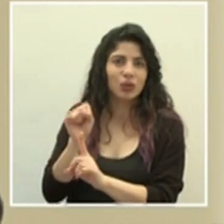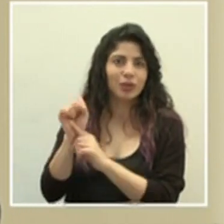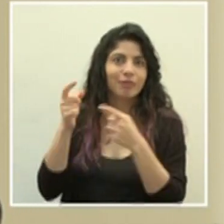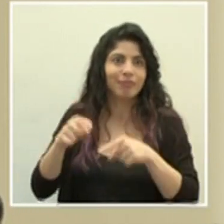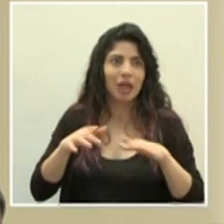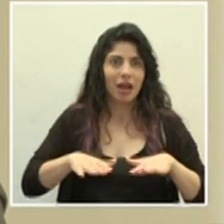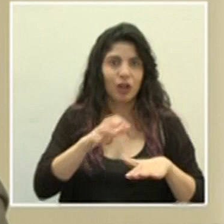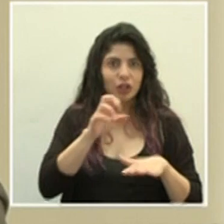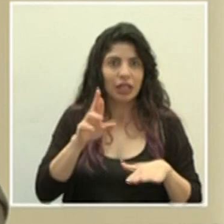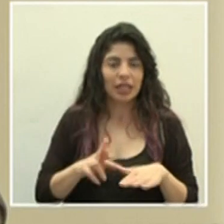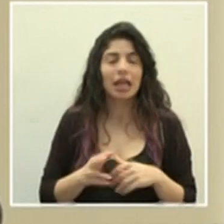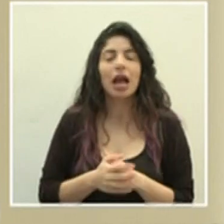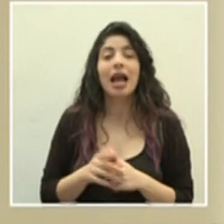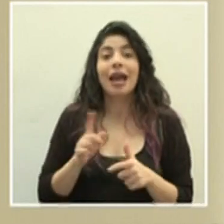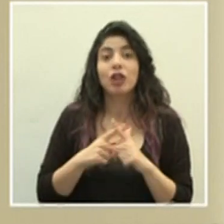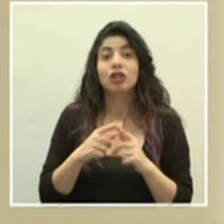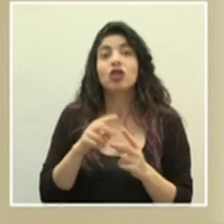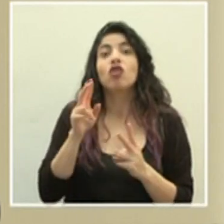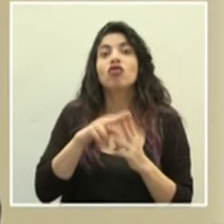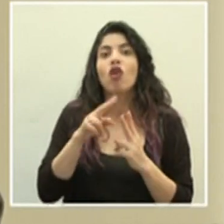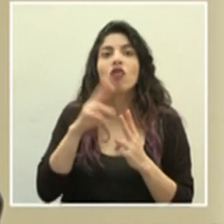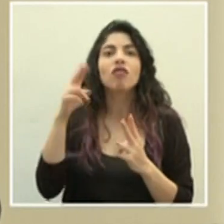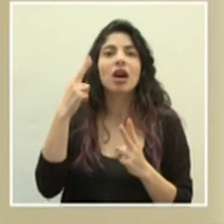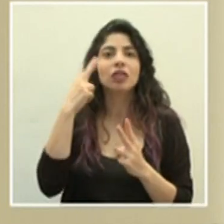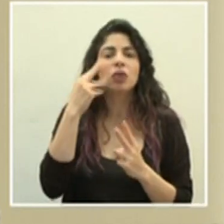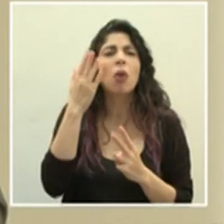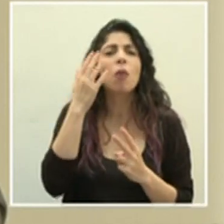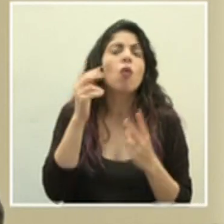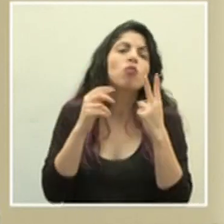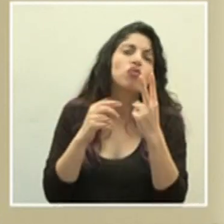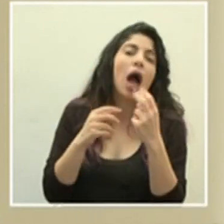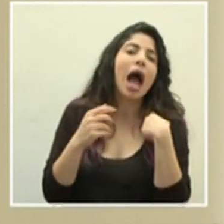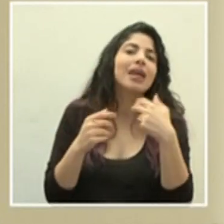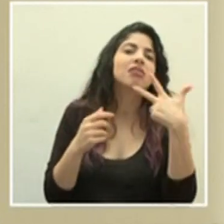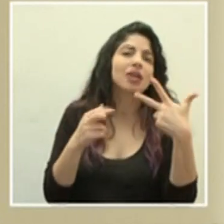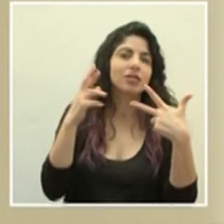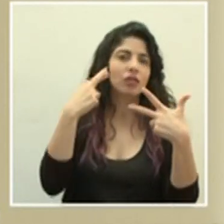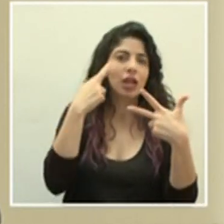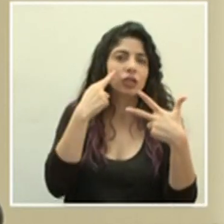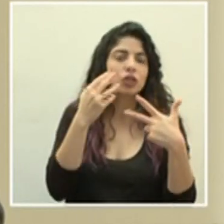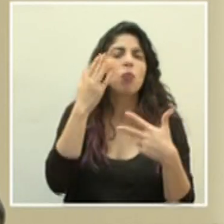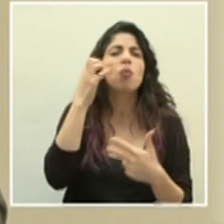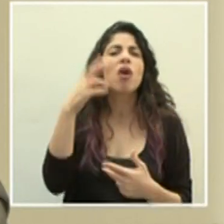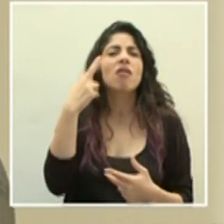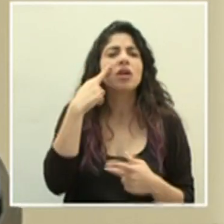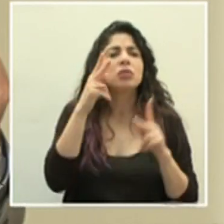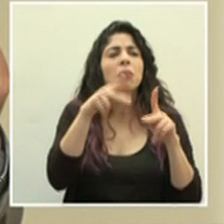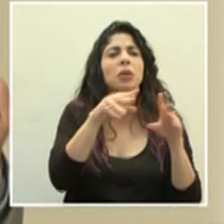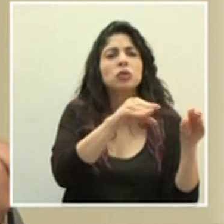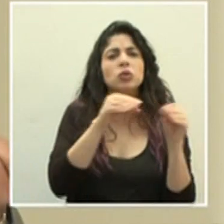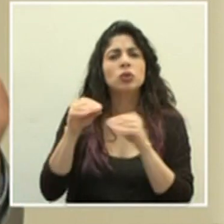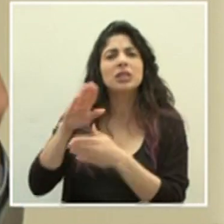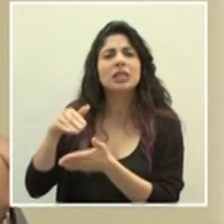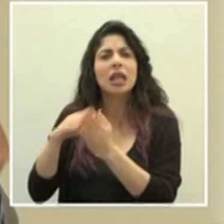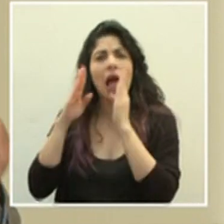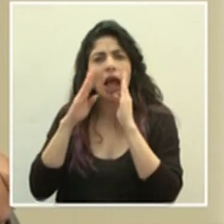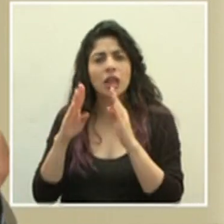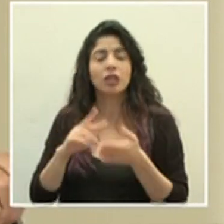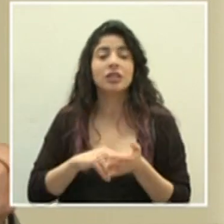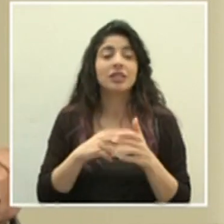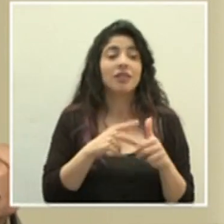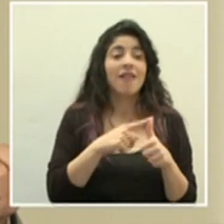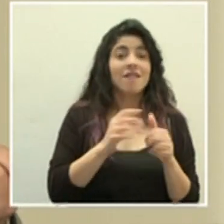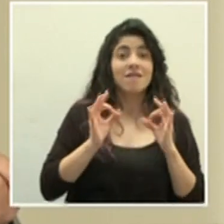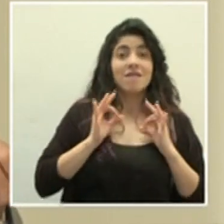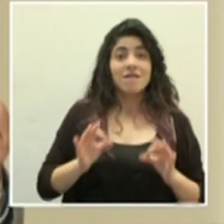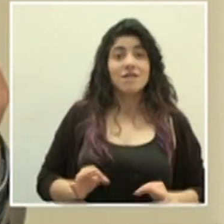los 2 referentes por los cuales una persona puede ir, 2 de los 3 referentes por los que puede ir a un centro de atención. Que las condiciones